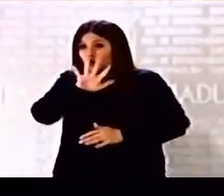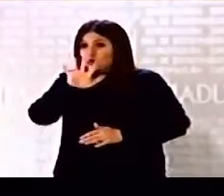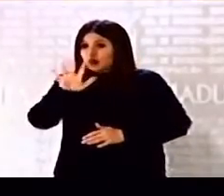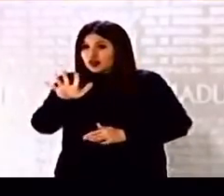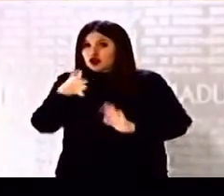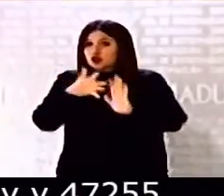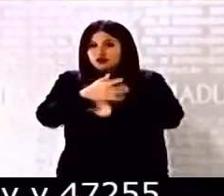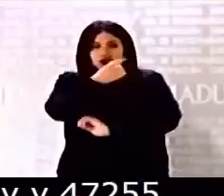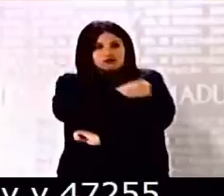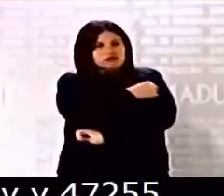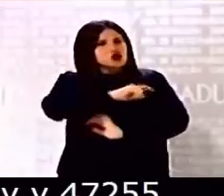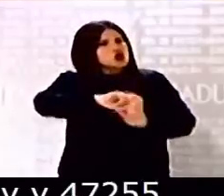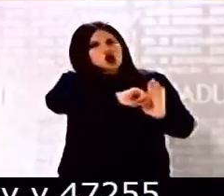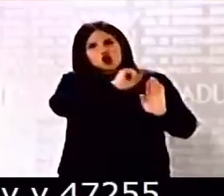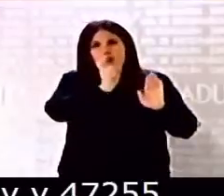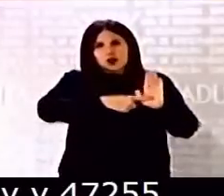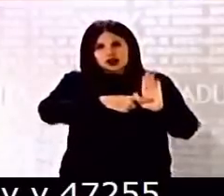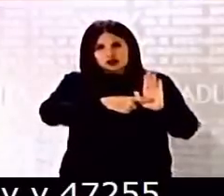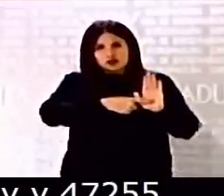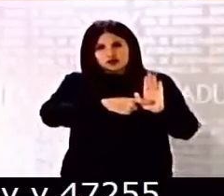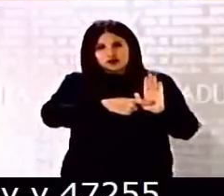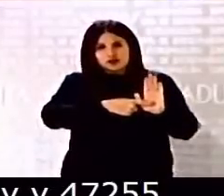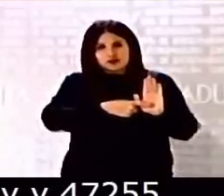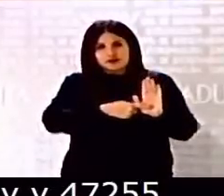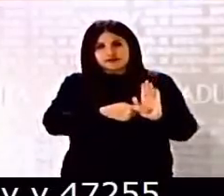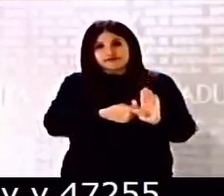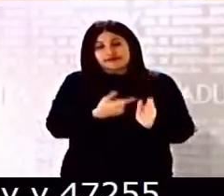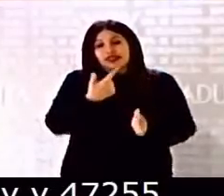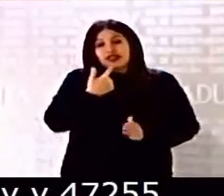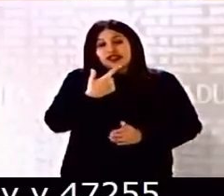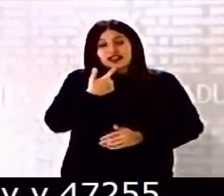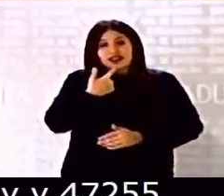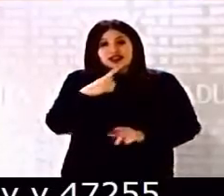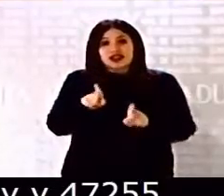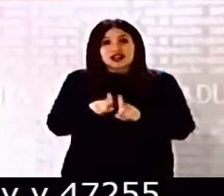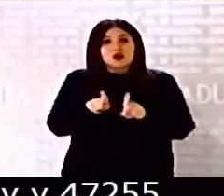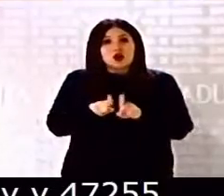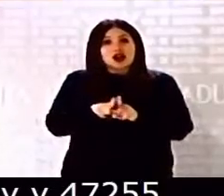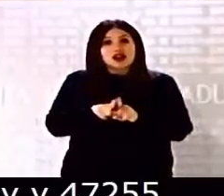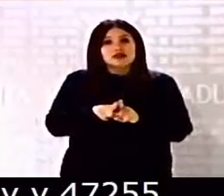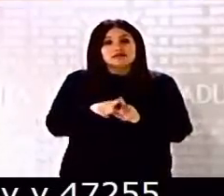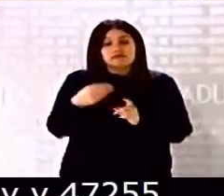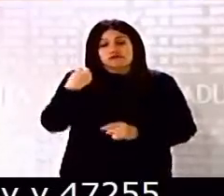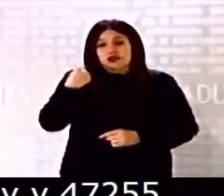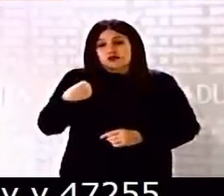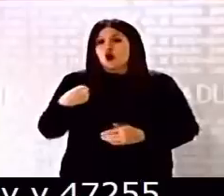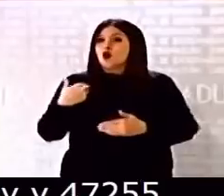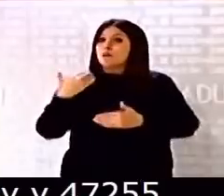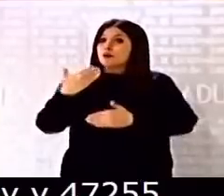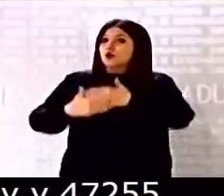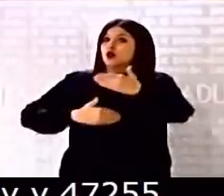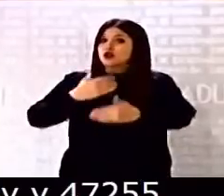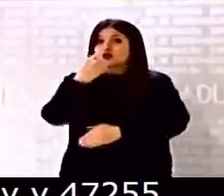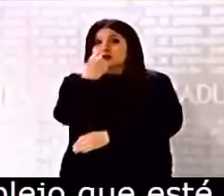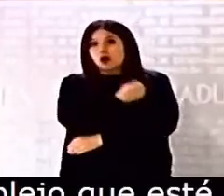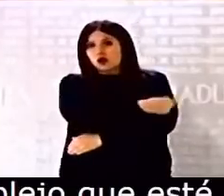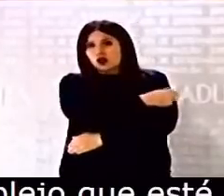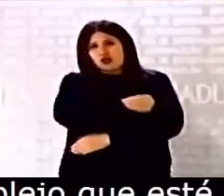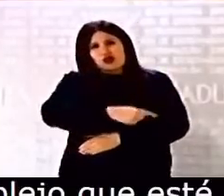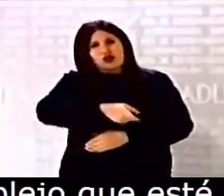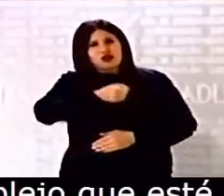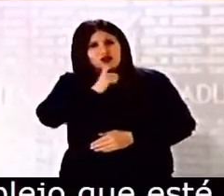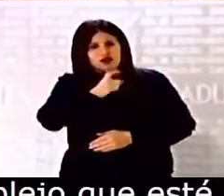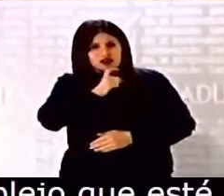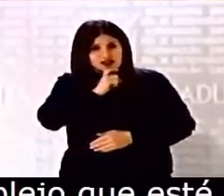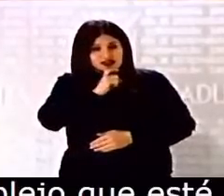vacunados completamente, hablan de que por muy complejo que esté siendo el proceso de vacunación,